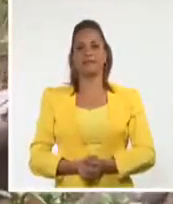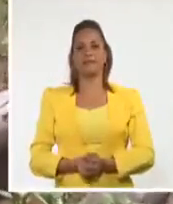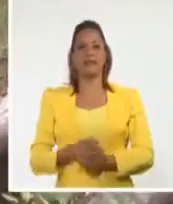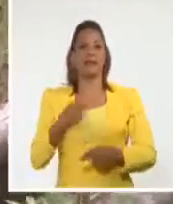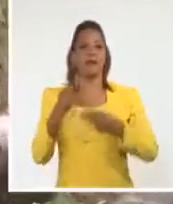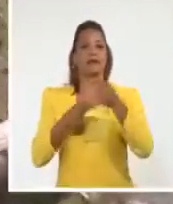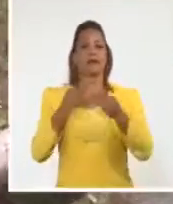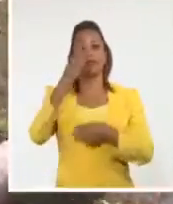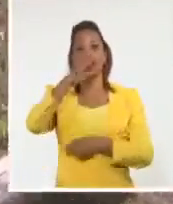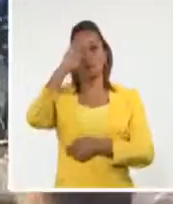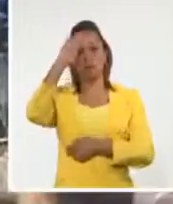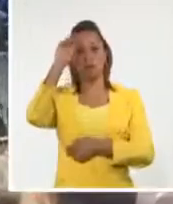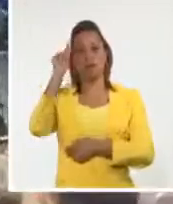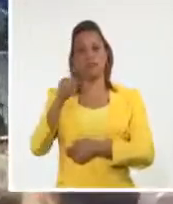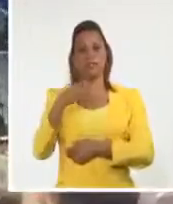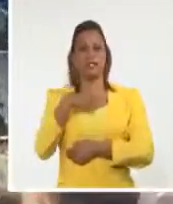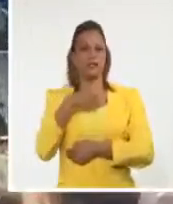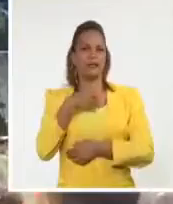corazón y buena fe,